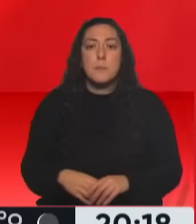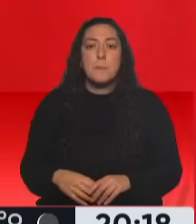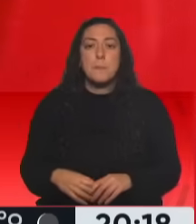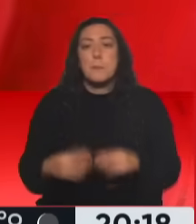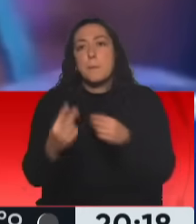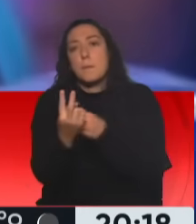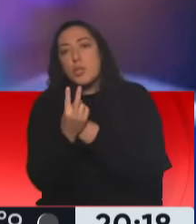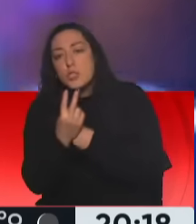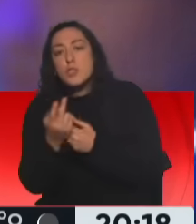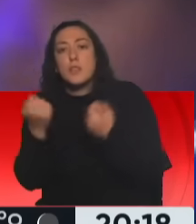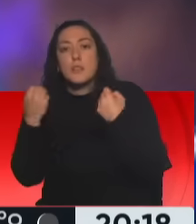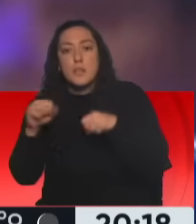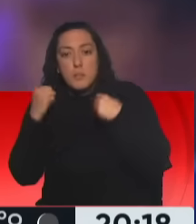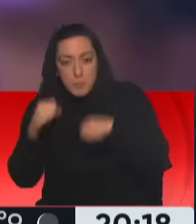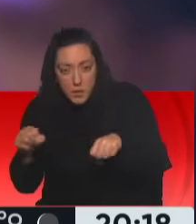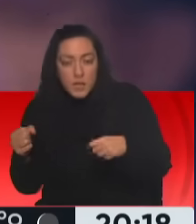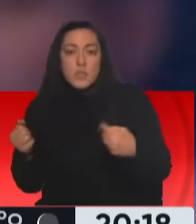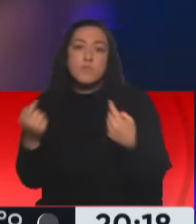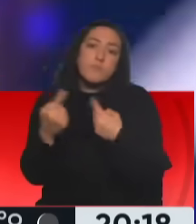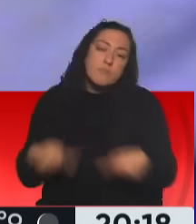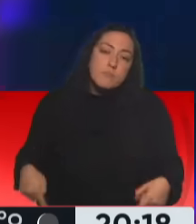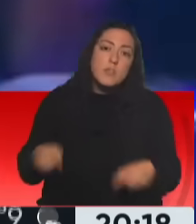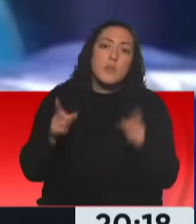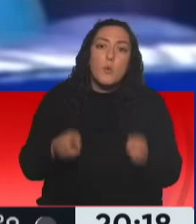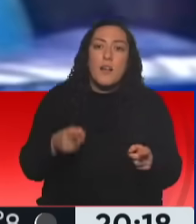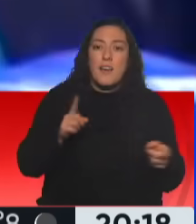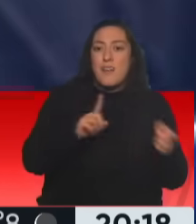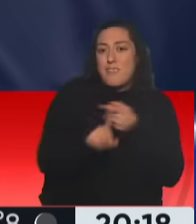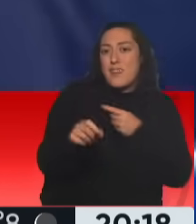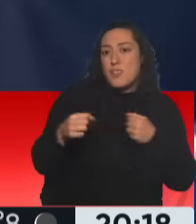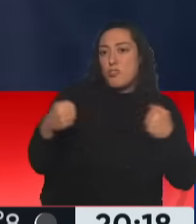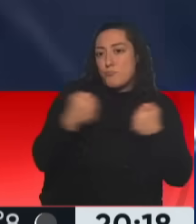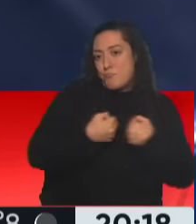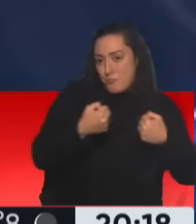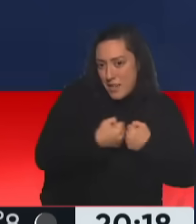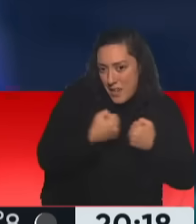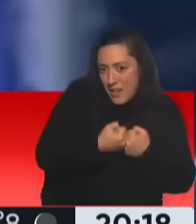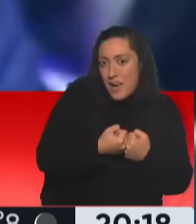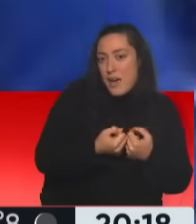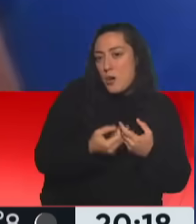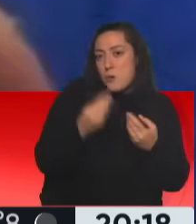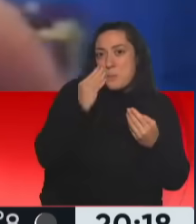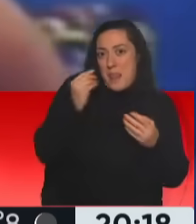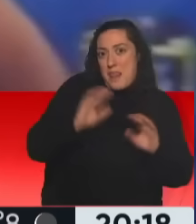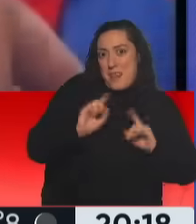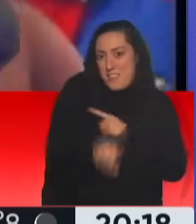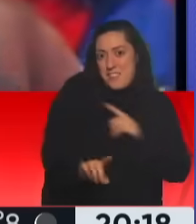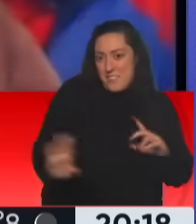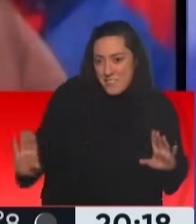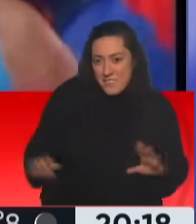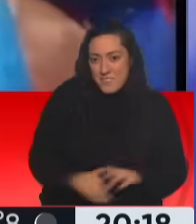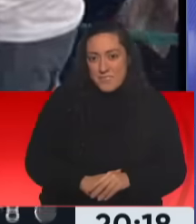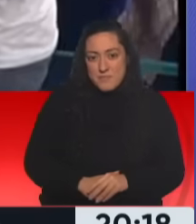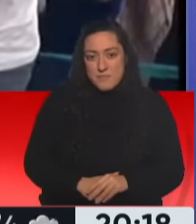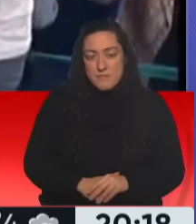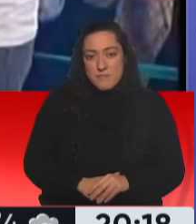las prácticas, en otro tipo de combate, pero acá directamente con el boxeo estás ¿Qué te con parece? la piel descubierta. Después Totalmente. una duda que tenemos también